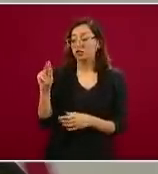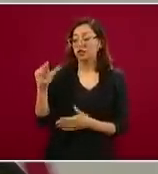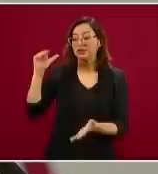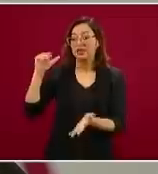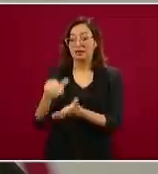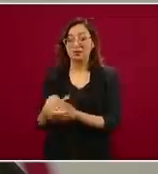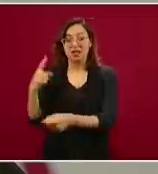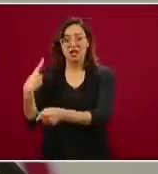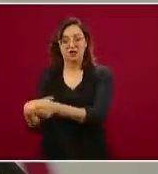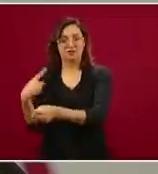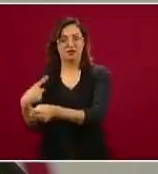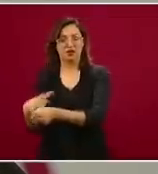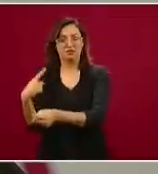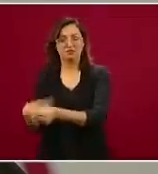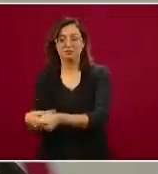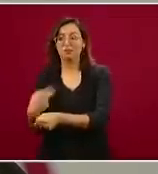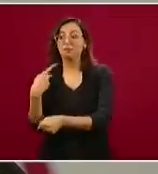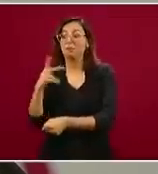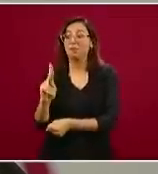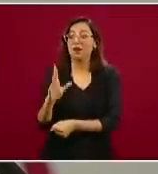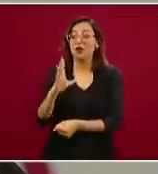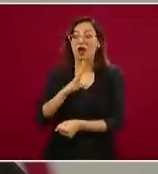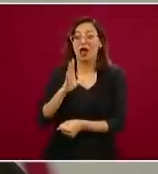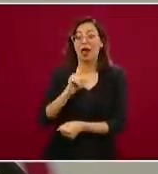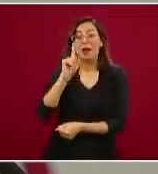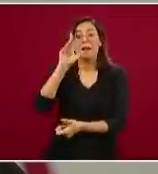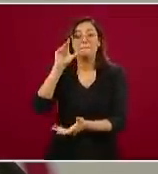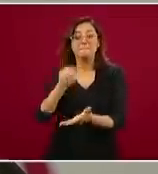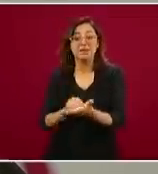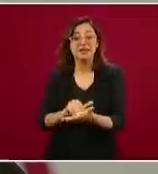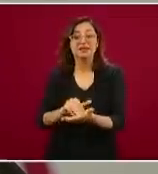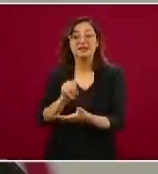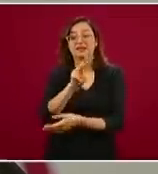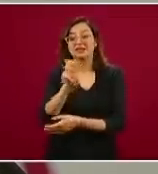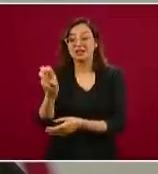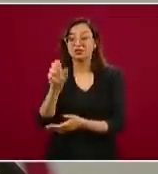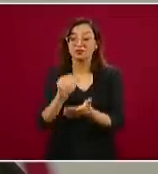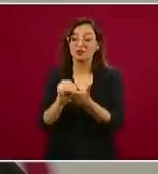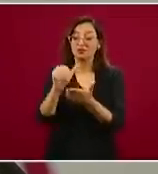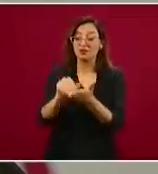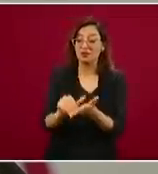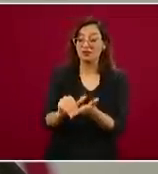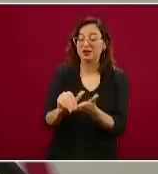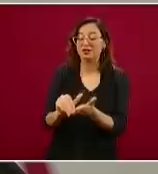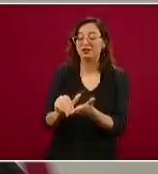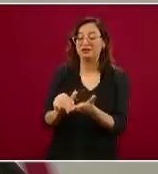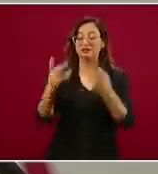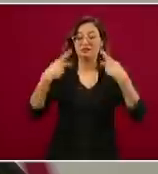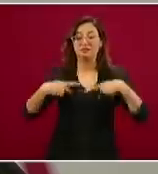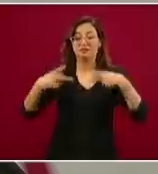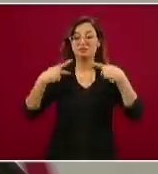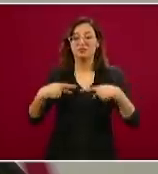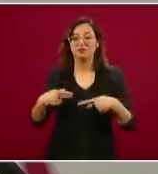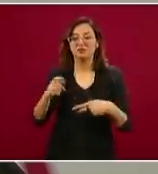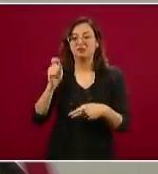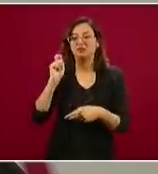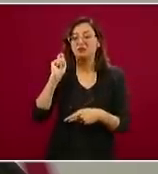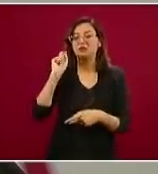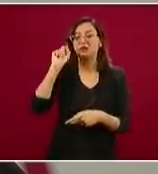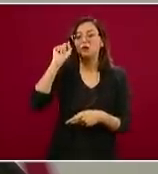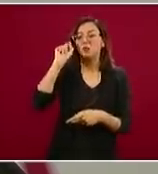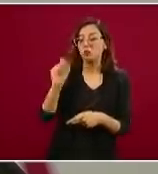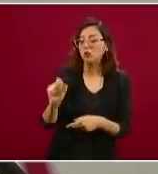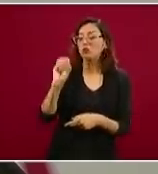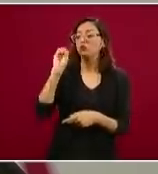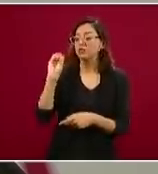casos y una población de 1.300 millones de habitantes, el número de casos representaba el